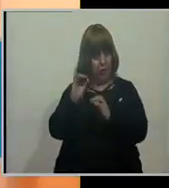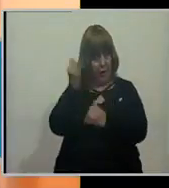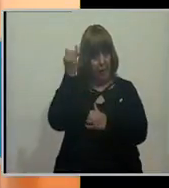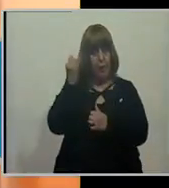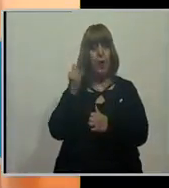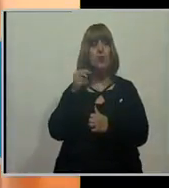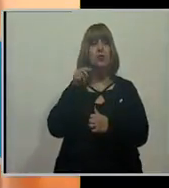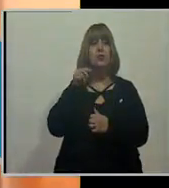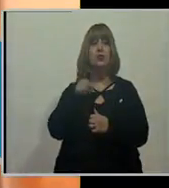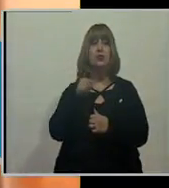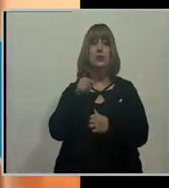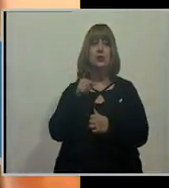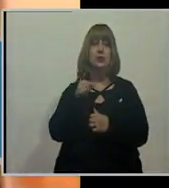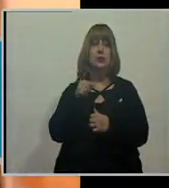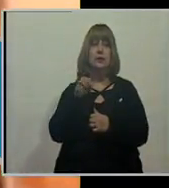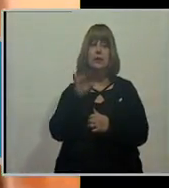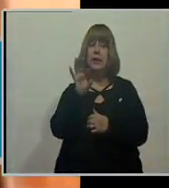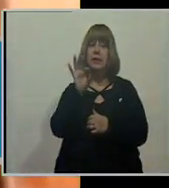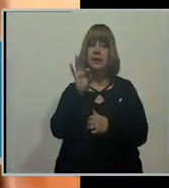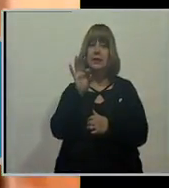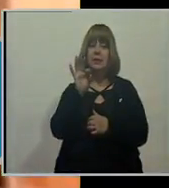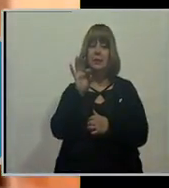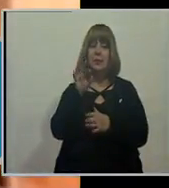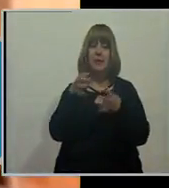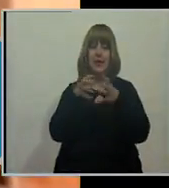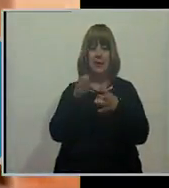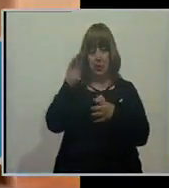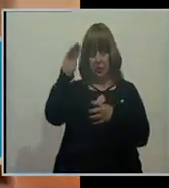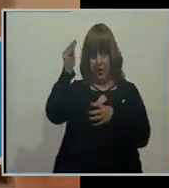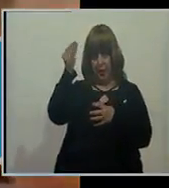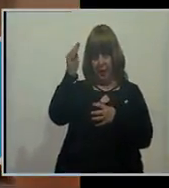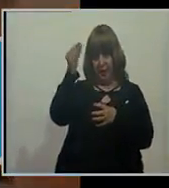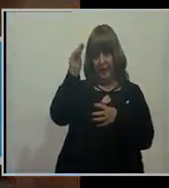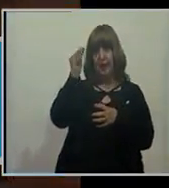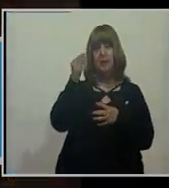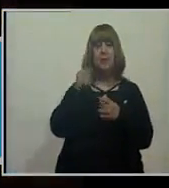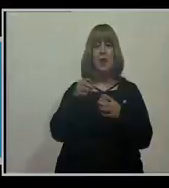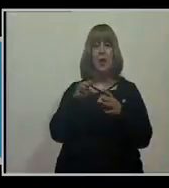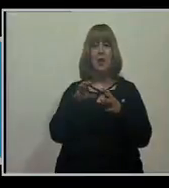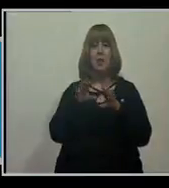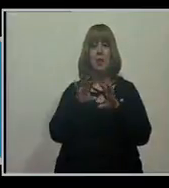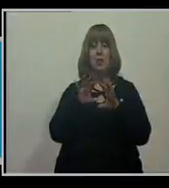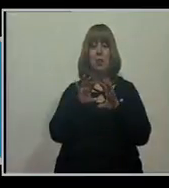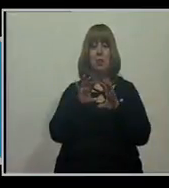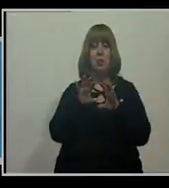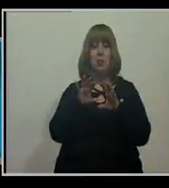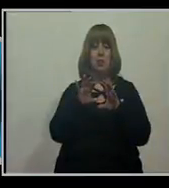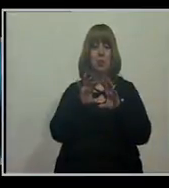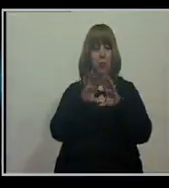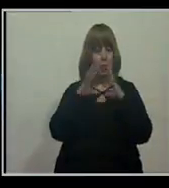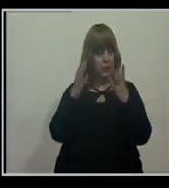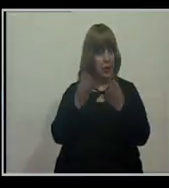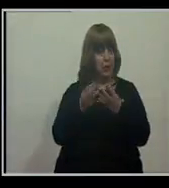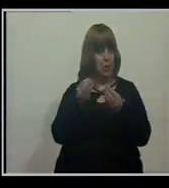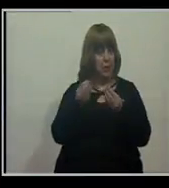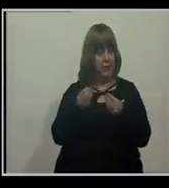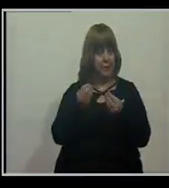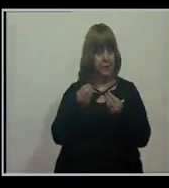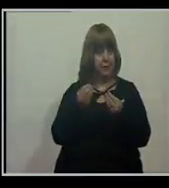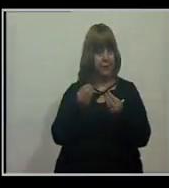vez es la selección de Brasil. ¿Qué quiero decirles de este mundial? Cuando vamos a ver a continuación, esto tenía que ver justamente